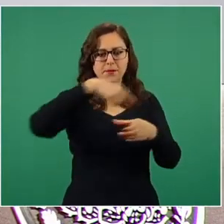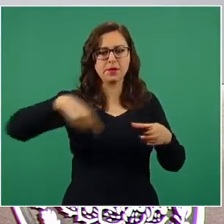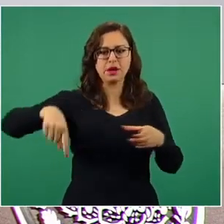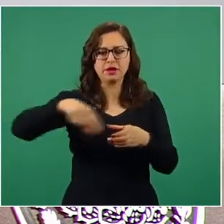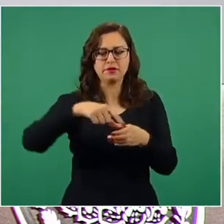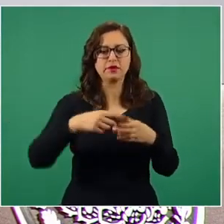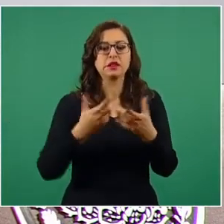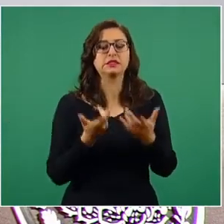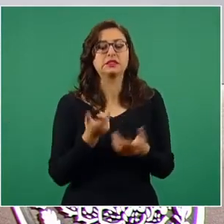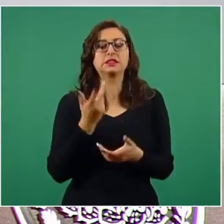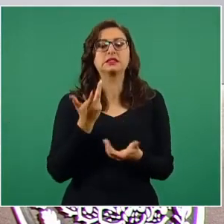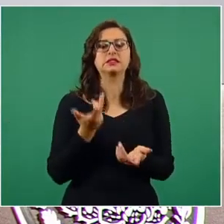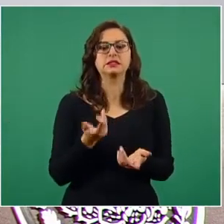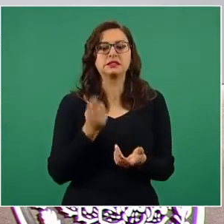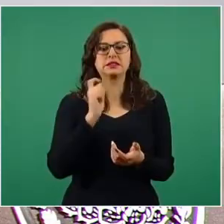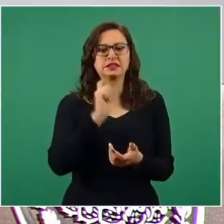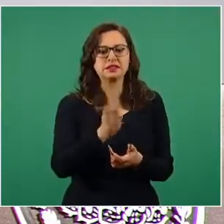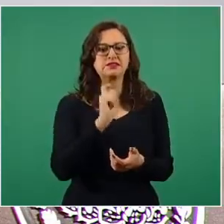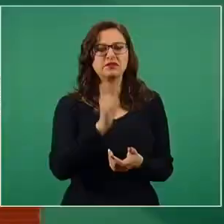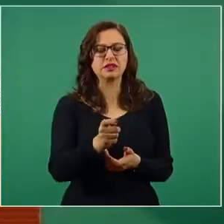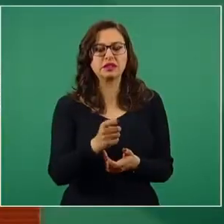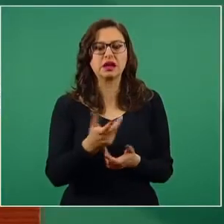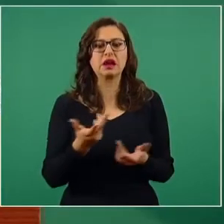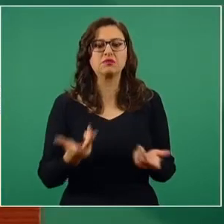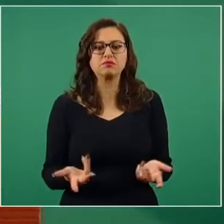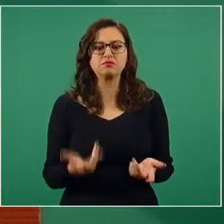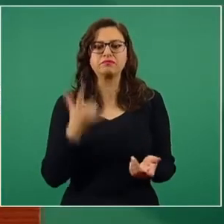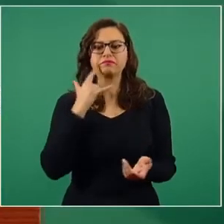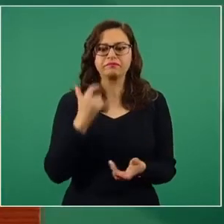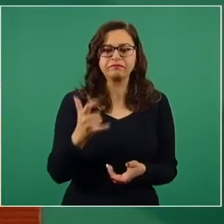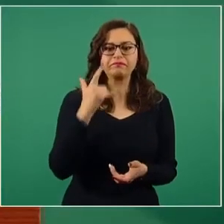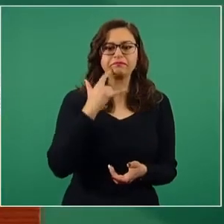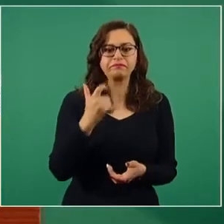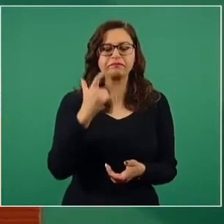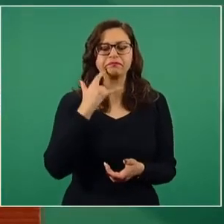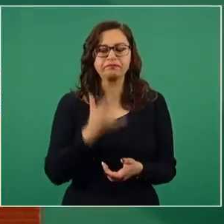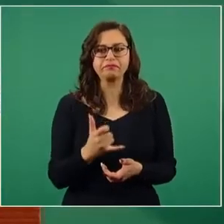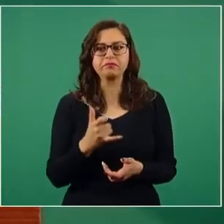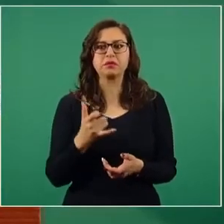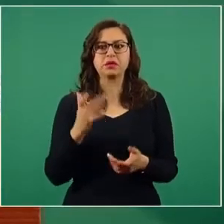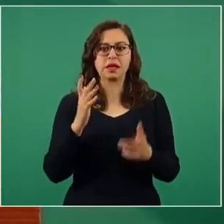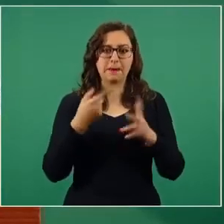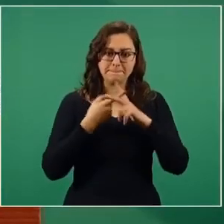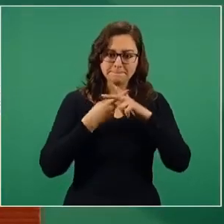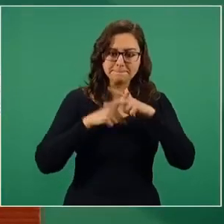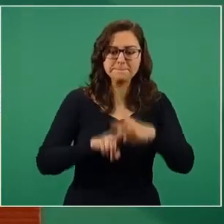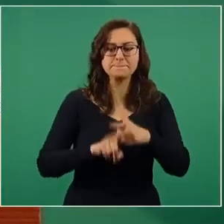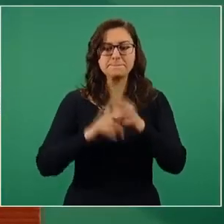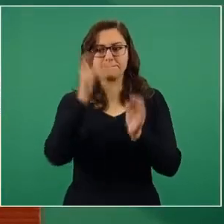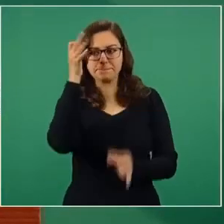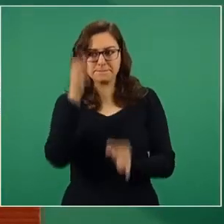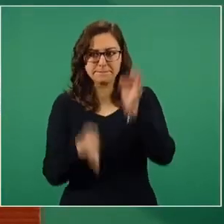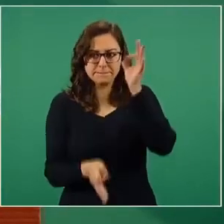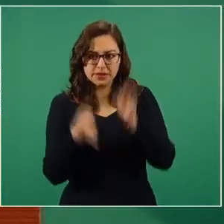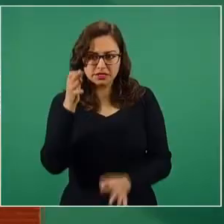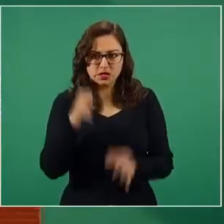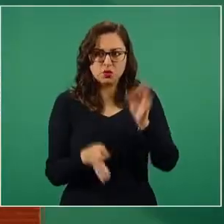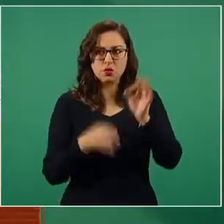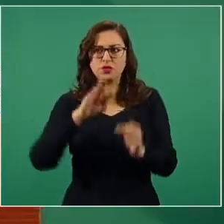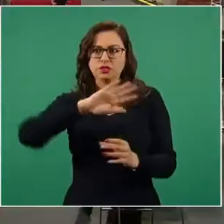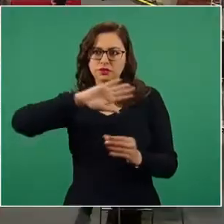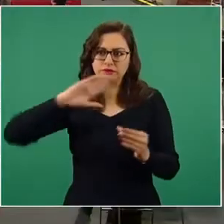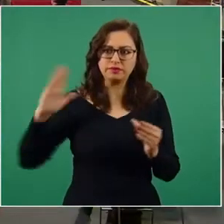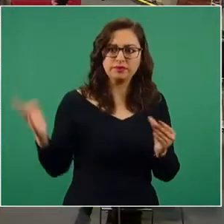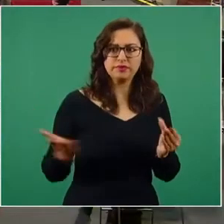este incremento es a causa del compromiso por judicializar los casos mediante carpetas de investigación, lo